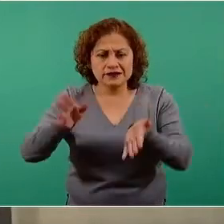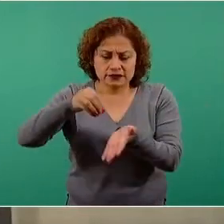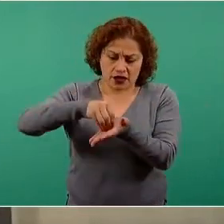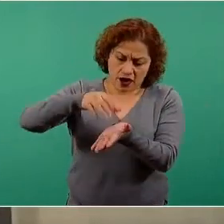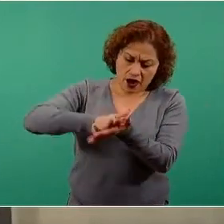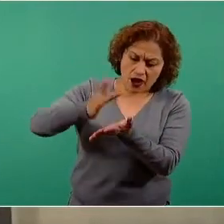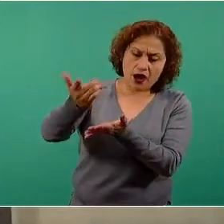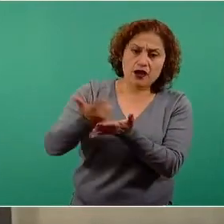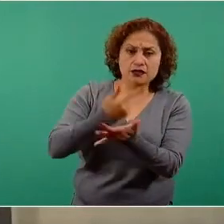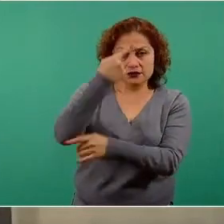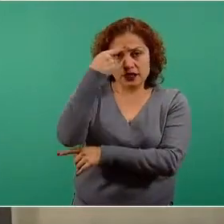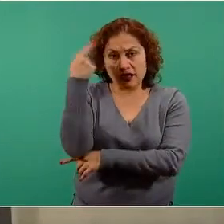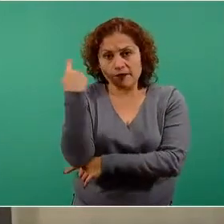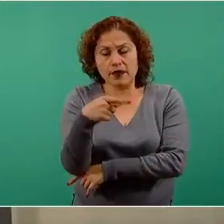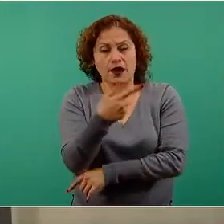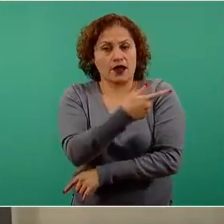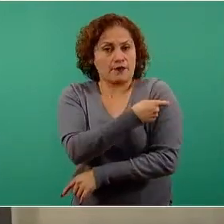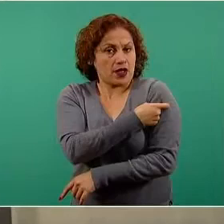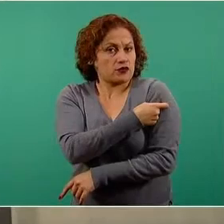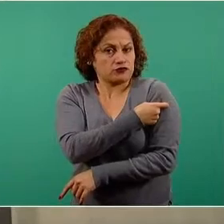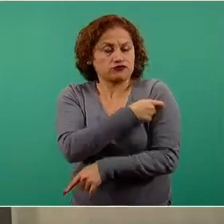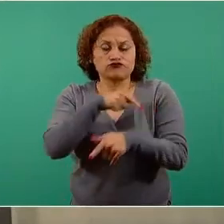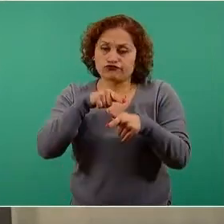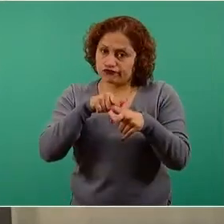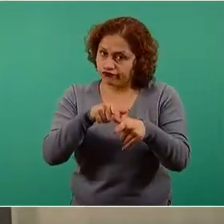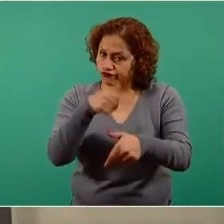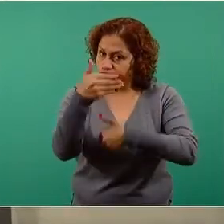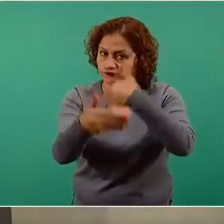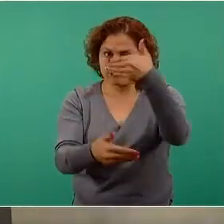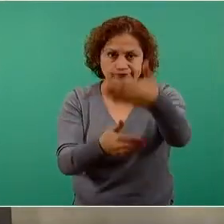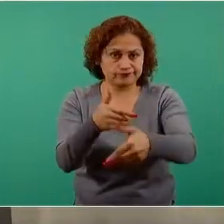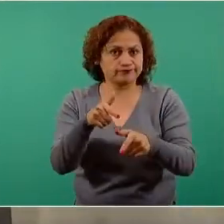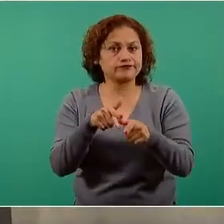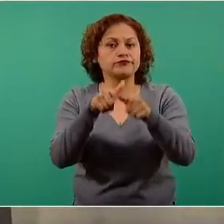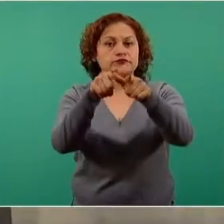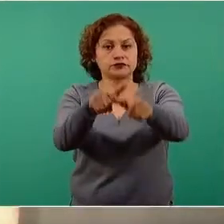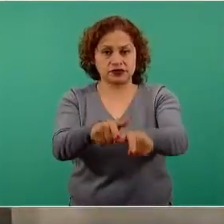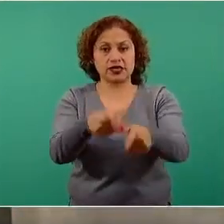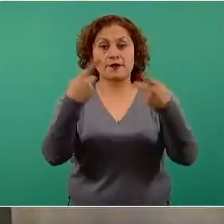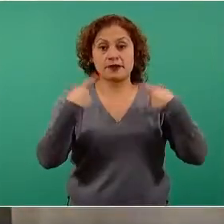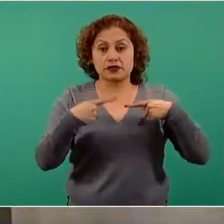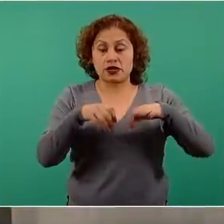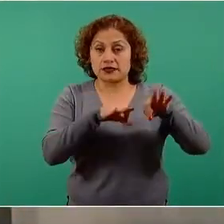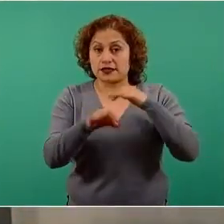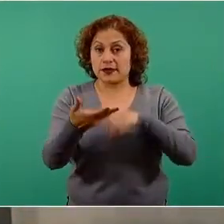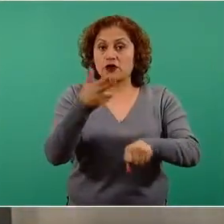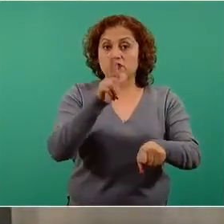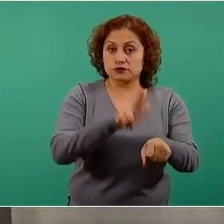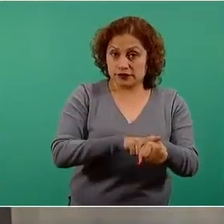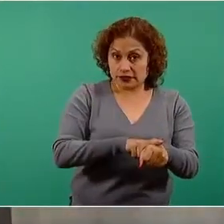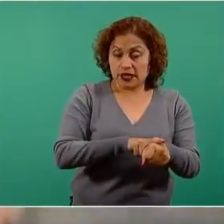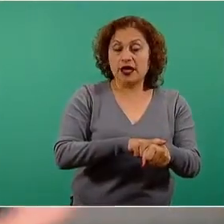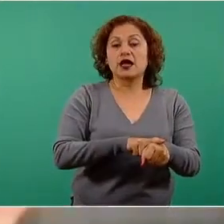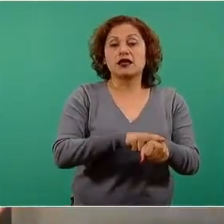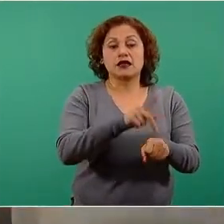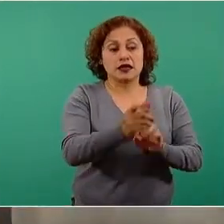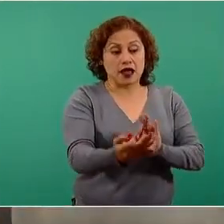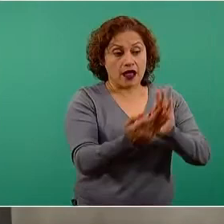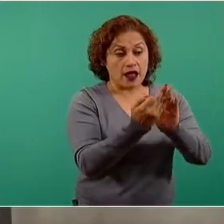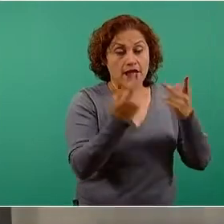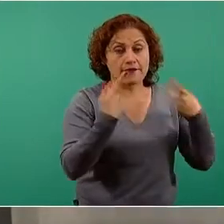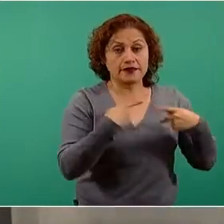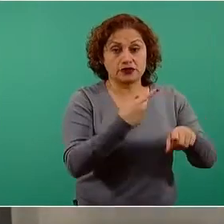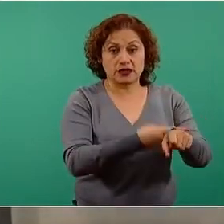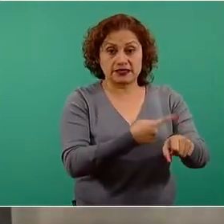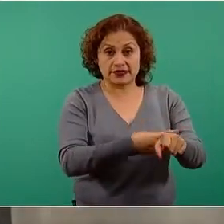plan de vacunación y se seguirá vacunando al personal de salud de primer contacto o de primera línea y de segunda línea. Ya